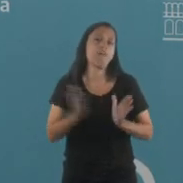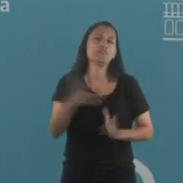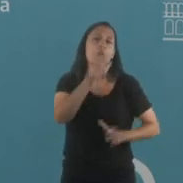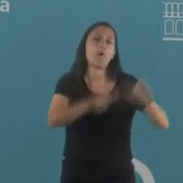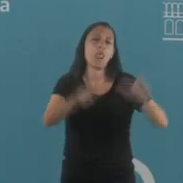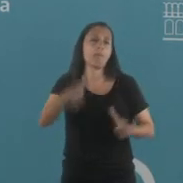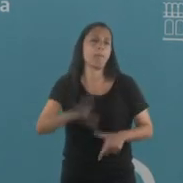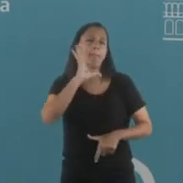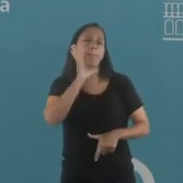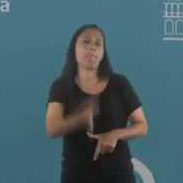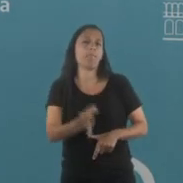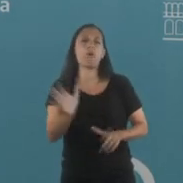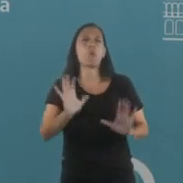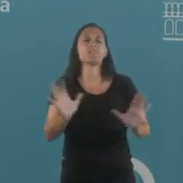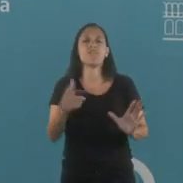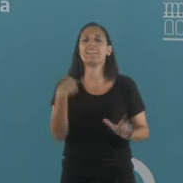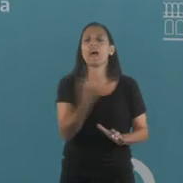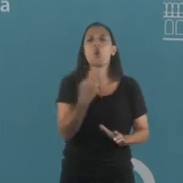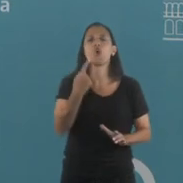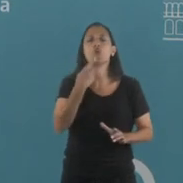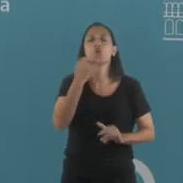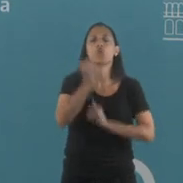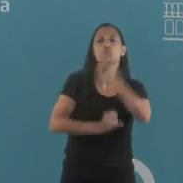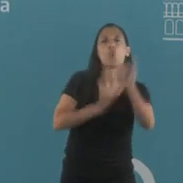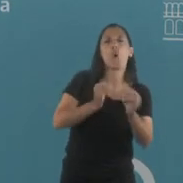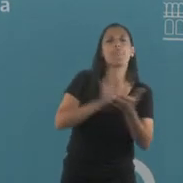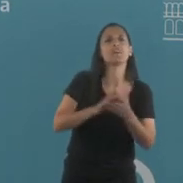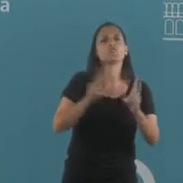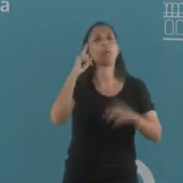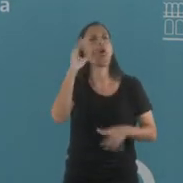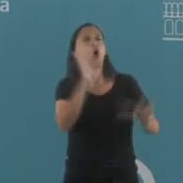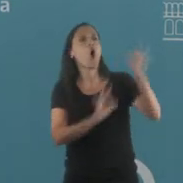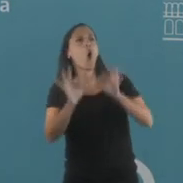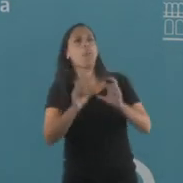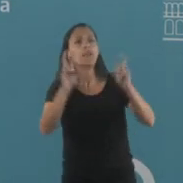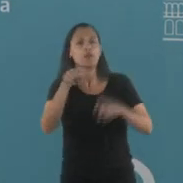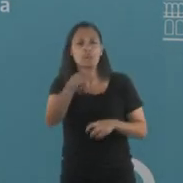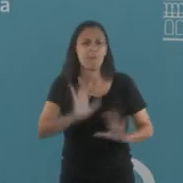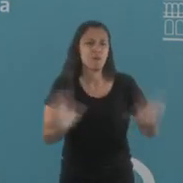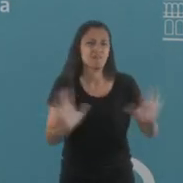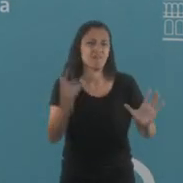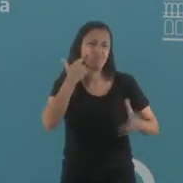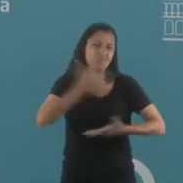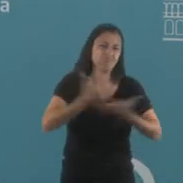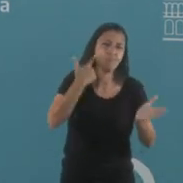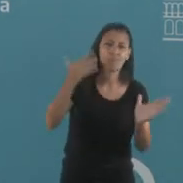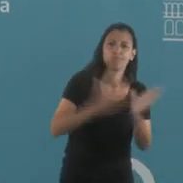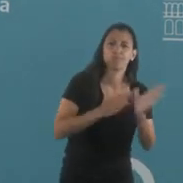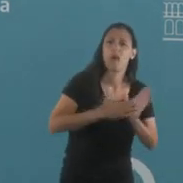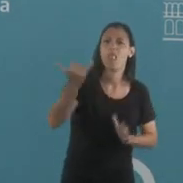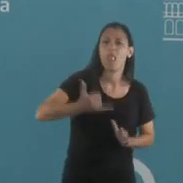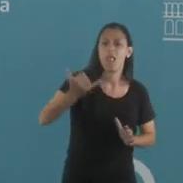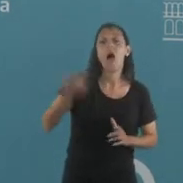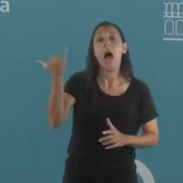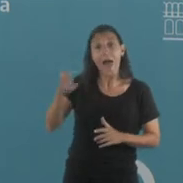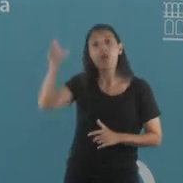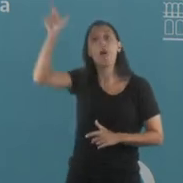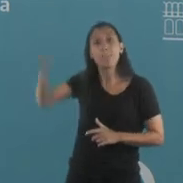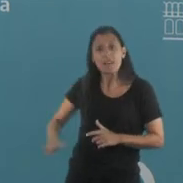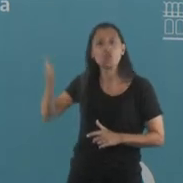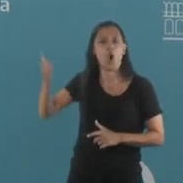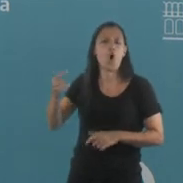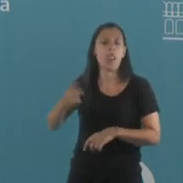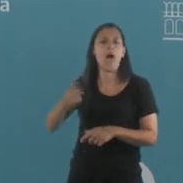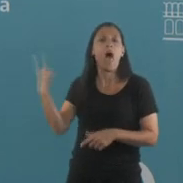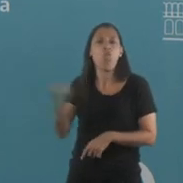ninguna necesidad de que nosotros opinemos sobre el tema. Digamos, existe en Lago Escondido un señor que es un terrateniente, que tiene una cantidad de tierras